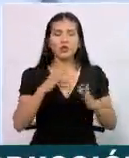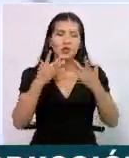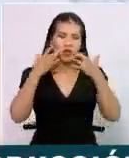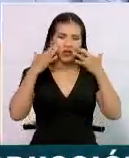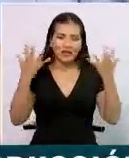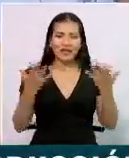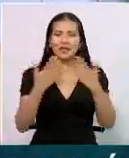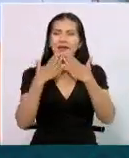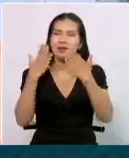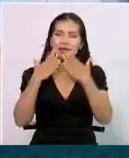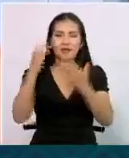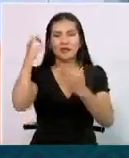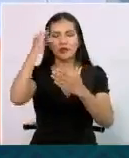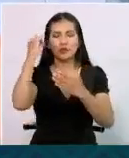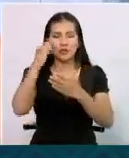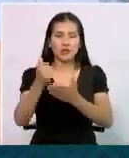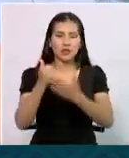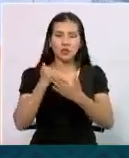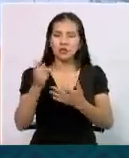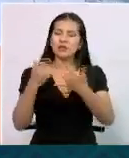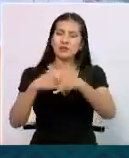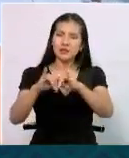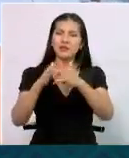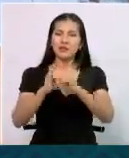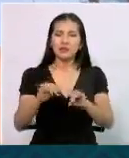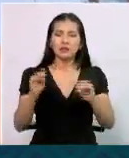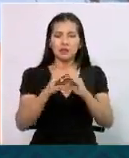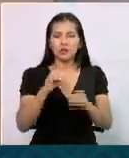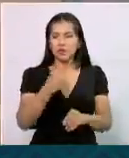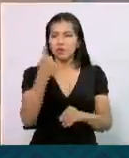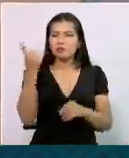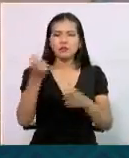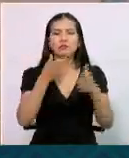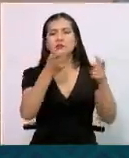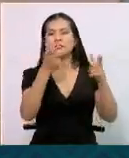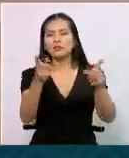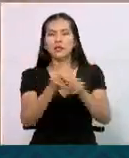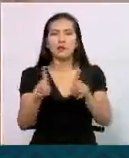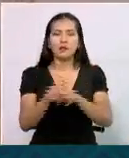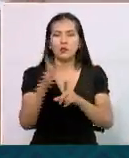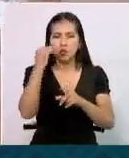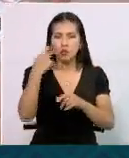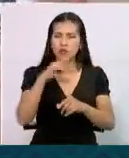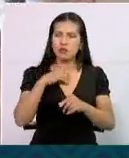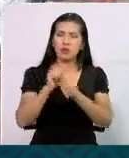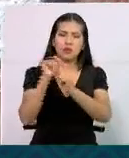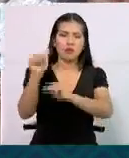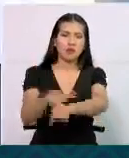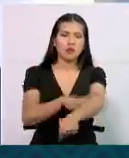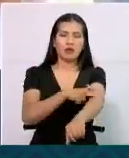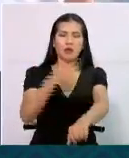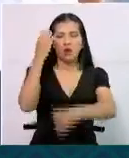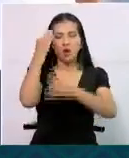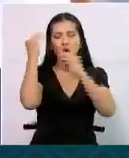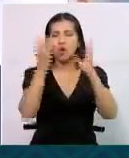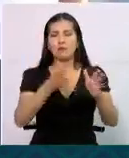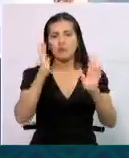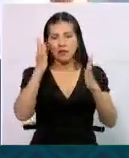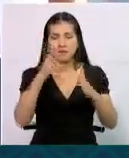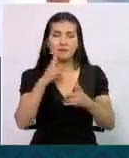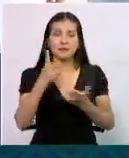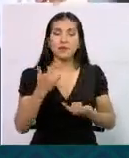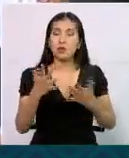¿no? Gracias al gobierno, y lo siga haciendo con los demás áreas que están, somos olvidados. A las autoridades que nos están haciendo y